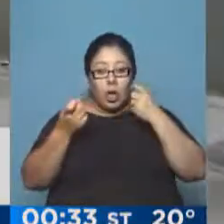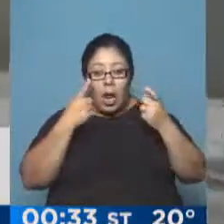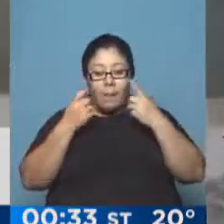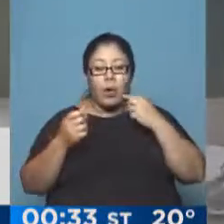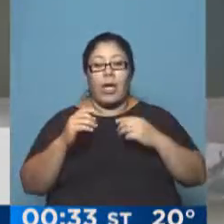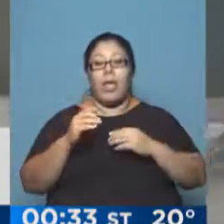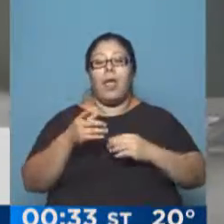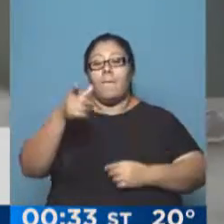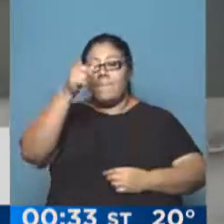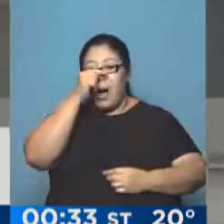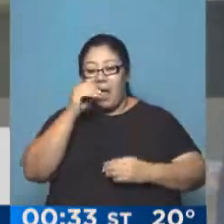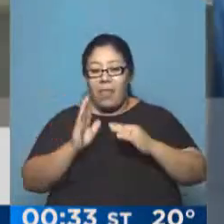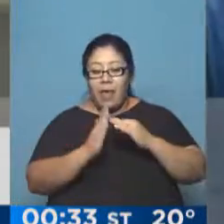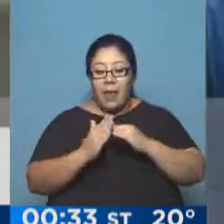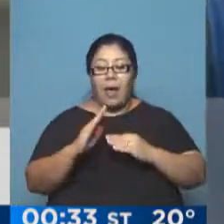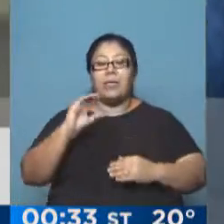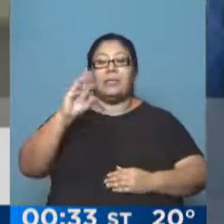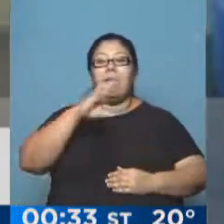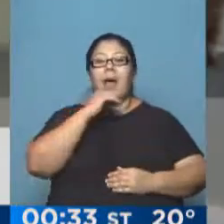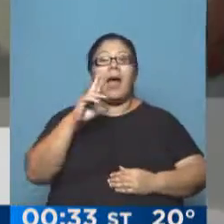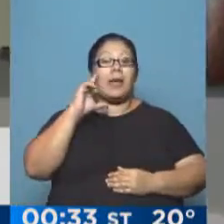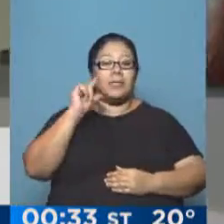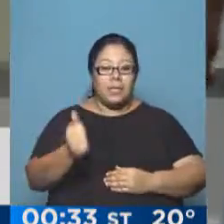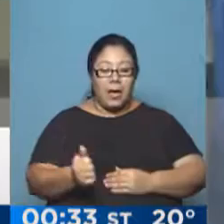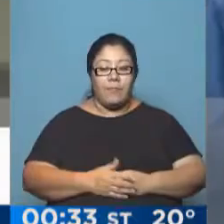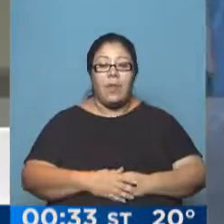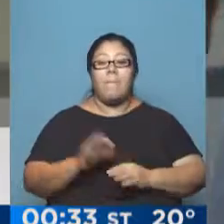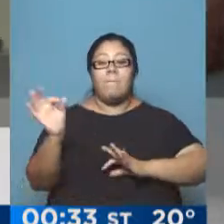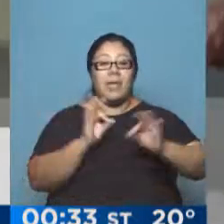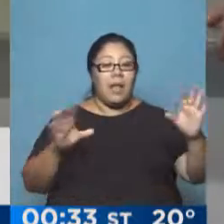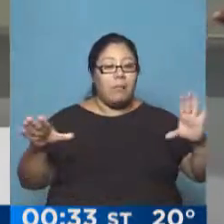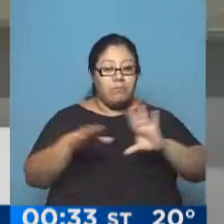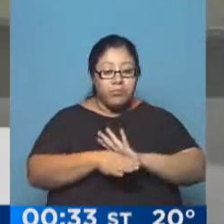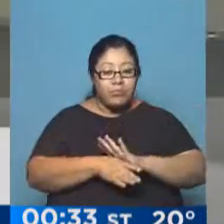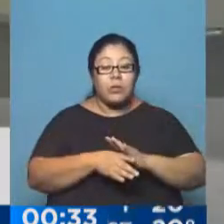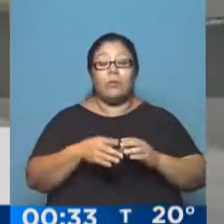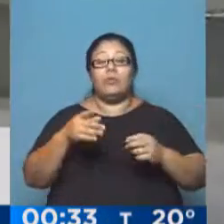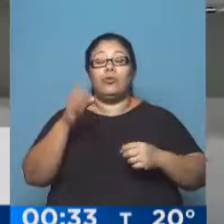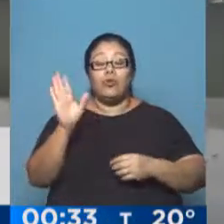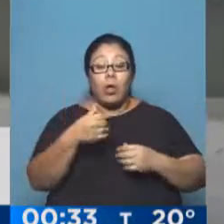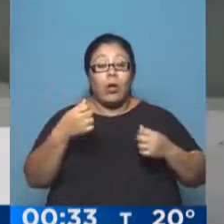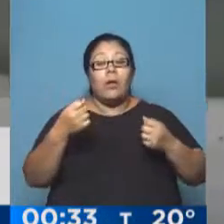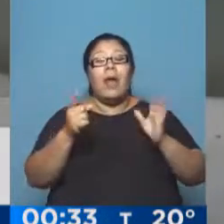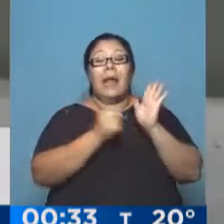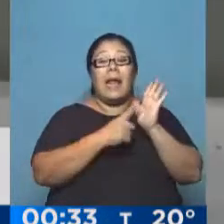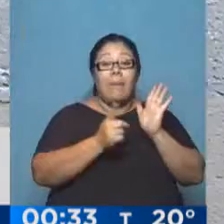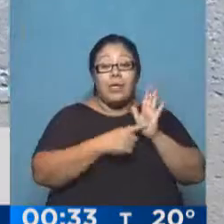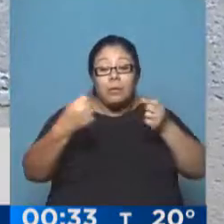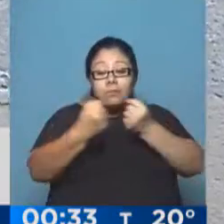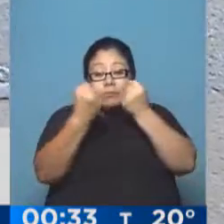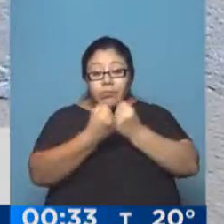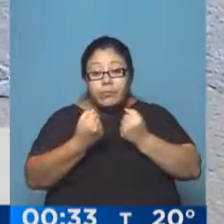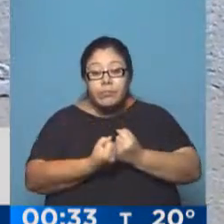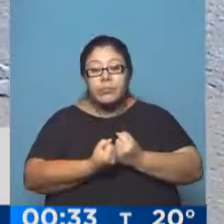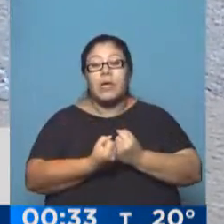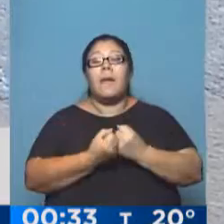botavara, vamos a decir la jarcia de la embarcación, tenga sus medidas y cumpla con ellas para evitar que uno tenga una ventaja deportiva a